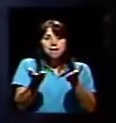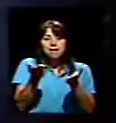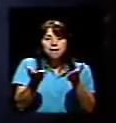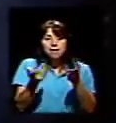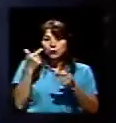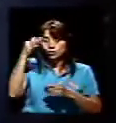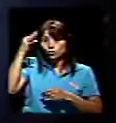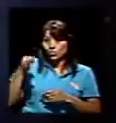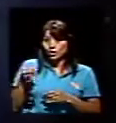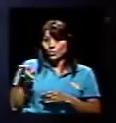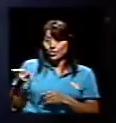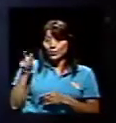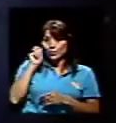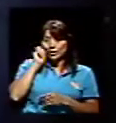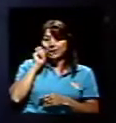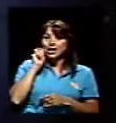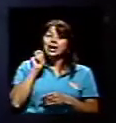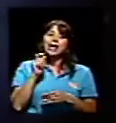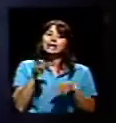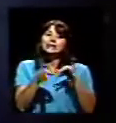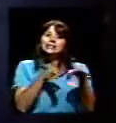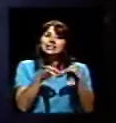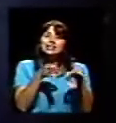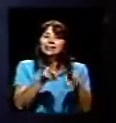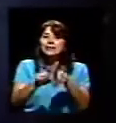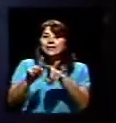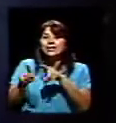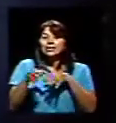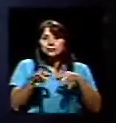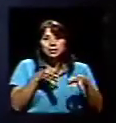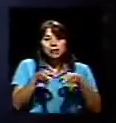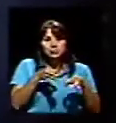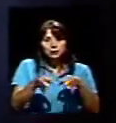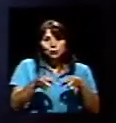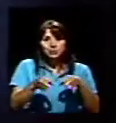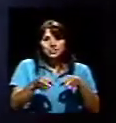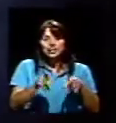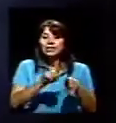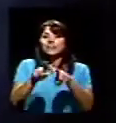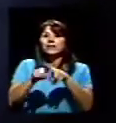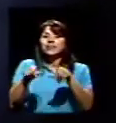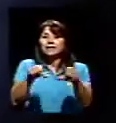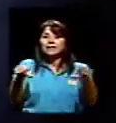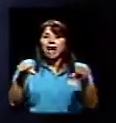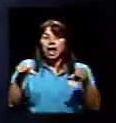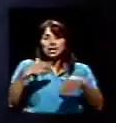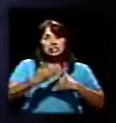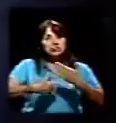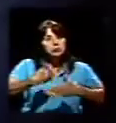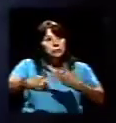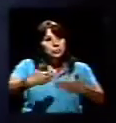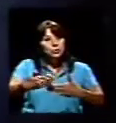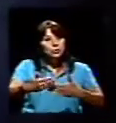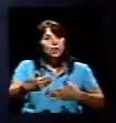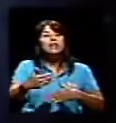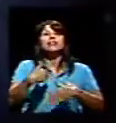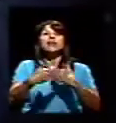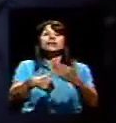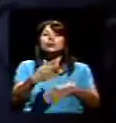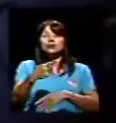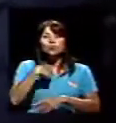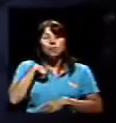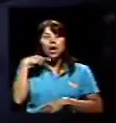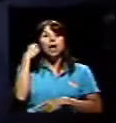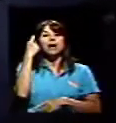interesante de diferentes áreas en las que se está trabajando. Uno va entendiendo después de un tiempo que el tema financiero es un componente de toda